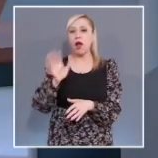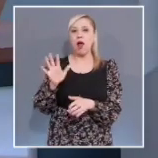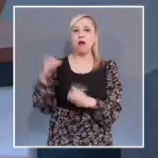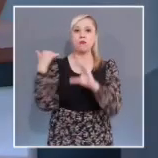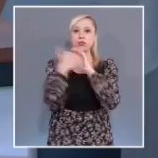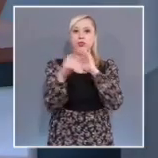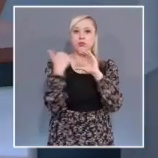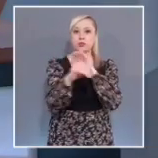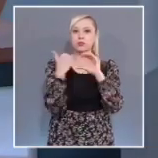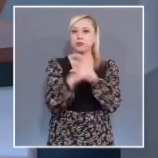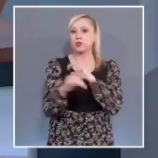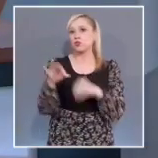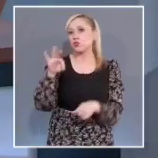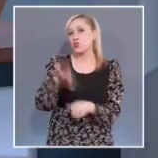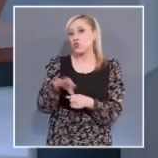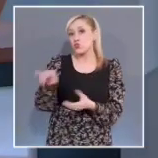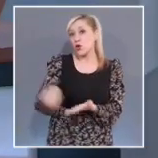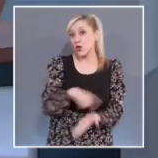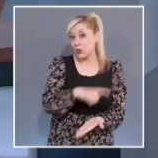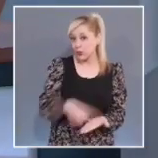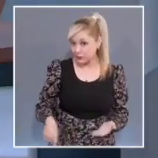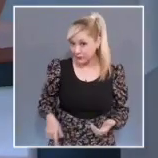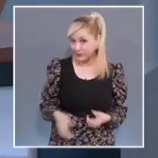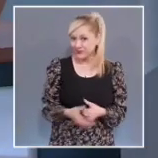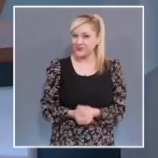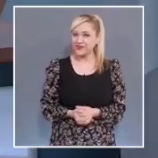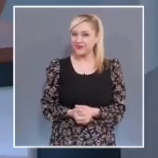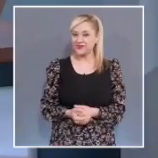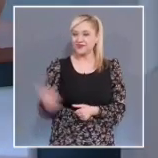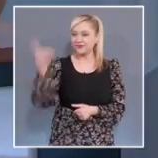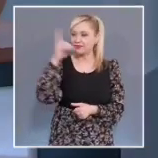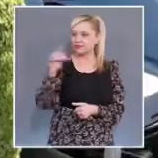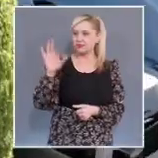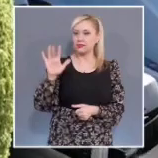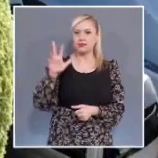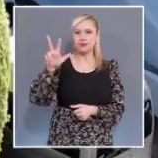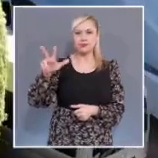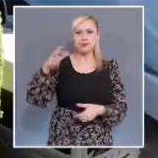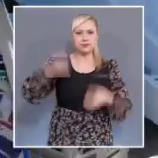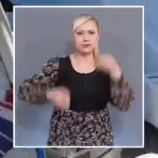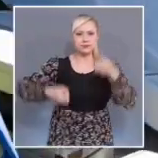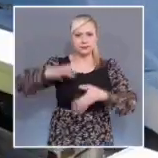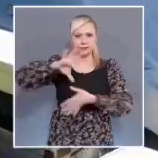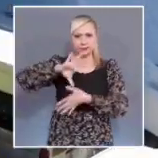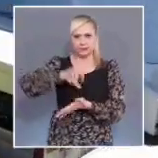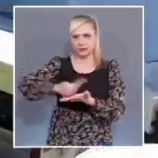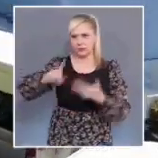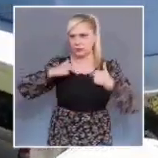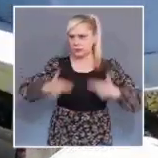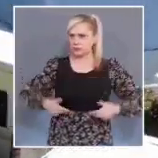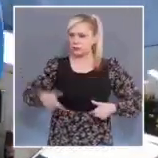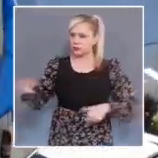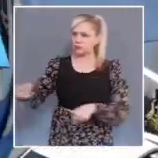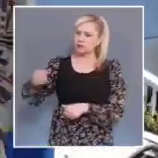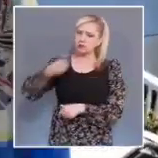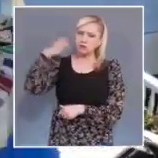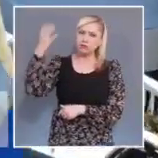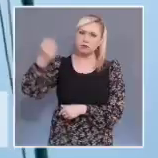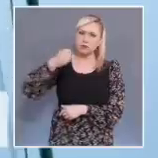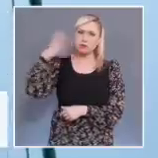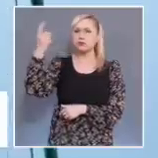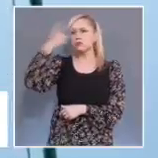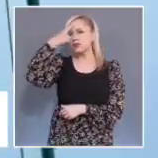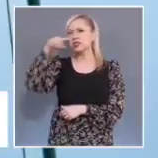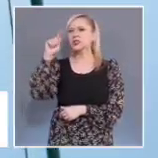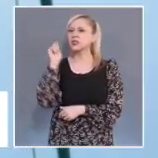En el marco del 158 periodo de sesiones de la Corte Interamericana de Derechos Humanos se desarrollará el encuentro de 3